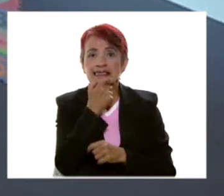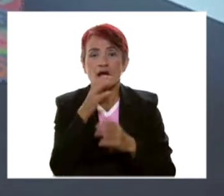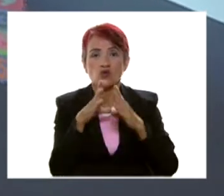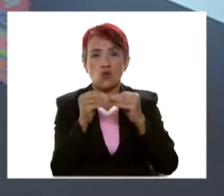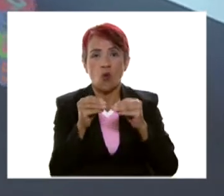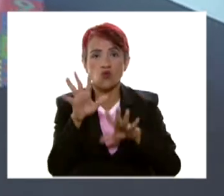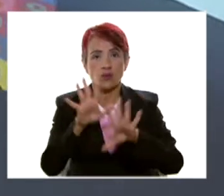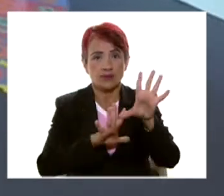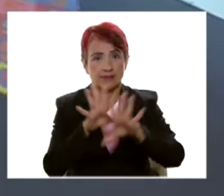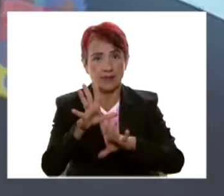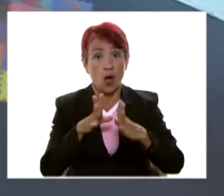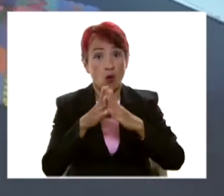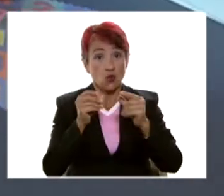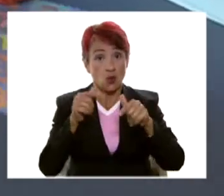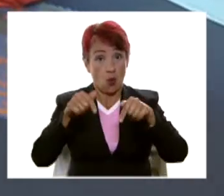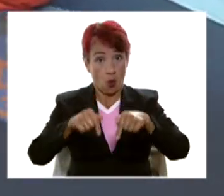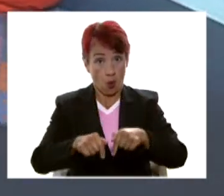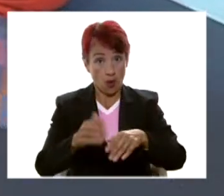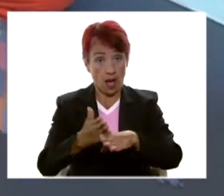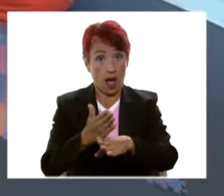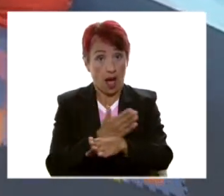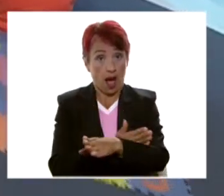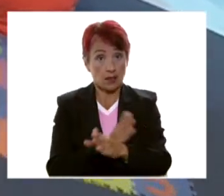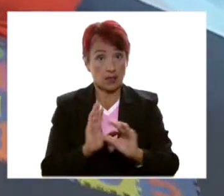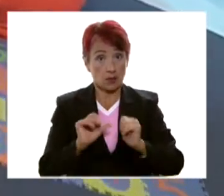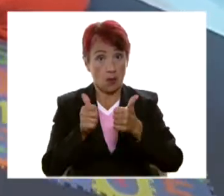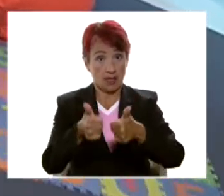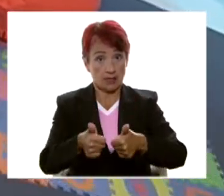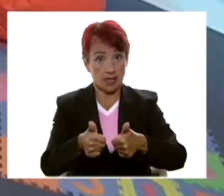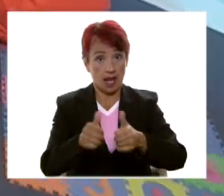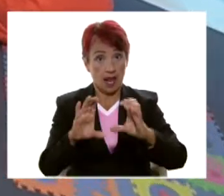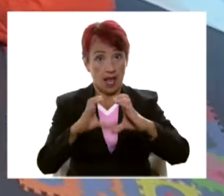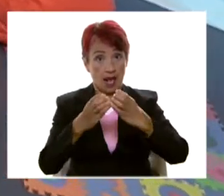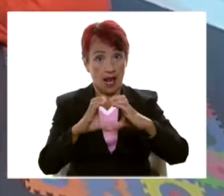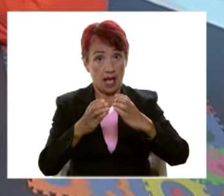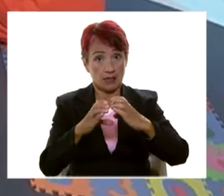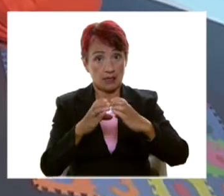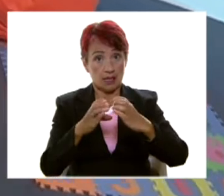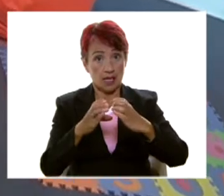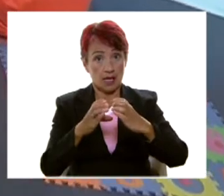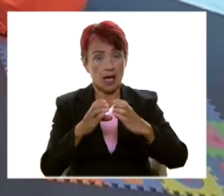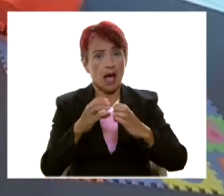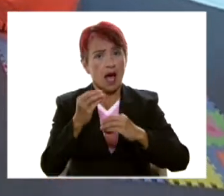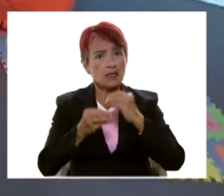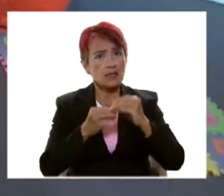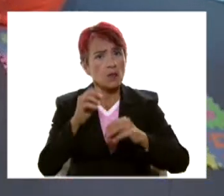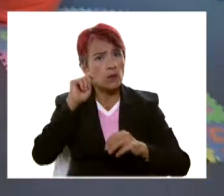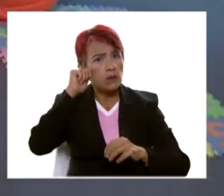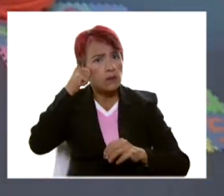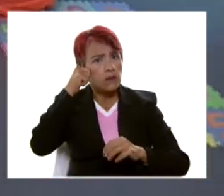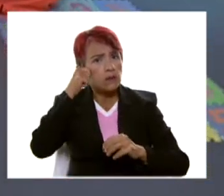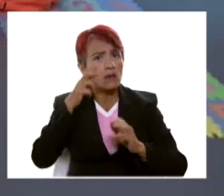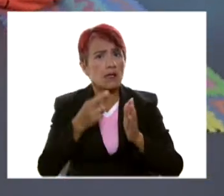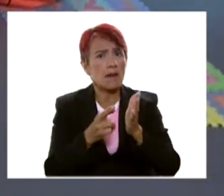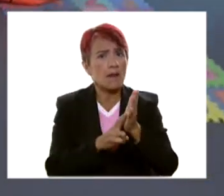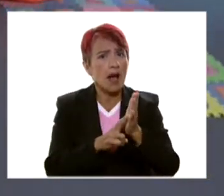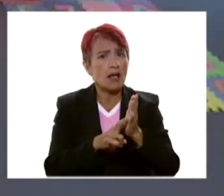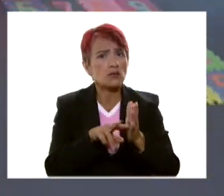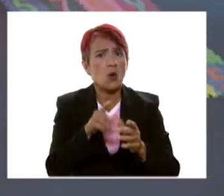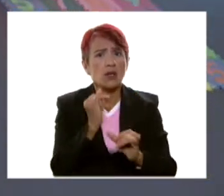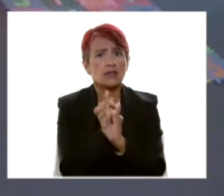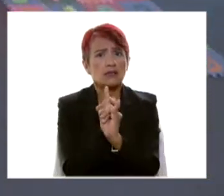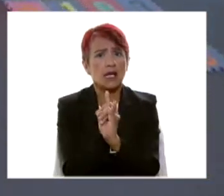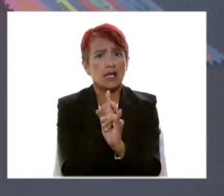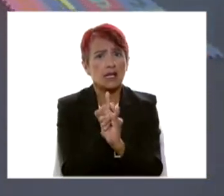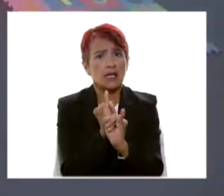extranjeros. ¿Qué tal si hoy, antes de adentrarnos a nuestras clases, hacemos un repaso por nuestras redes sociales, las